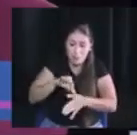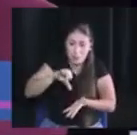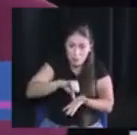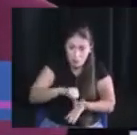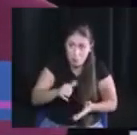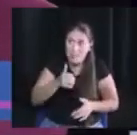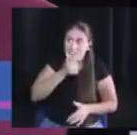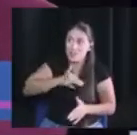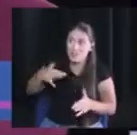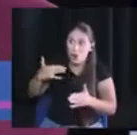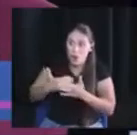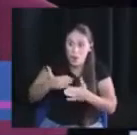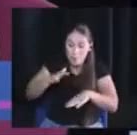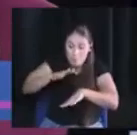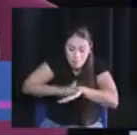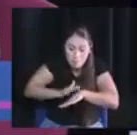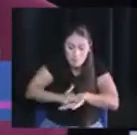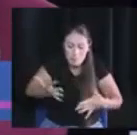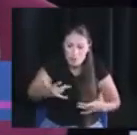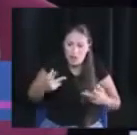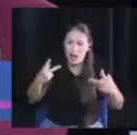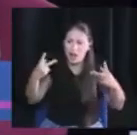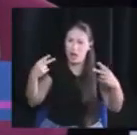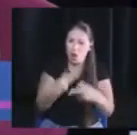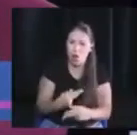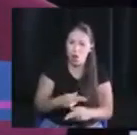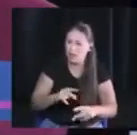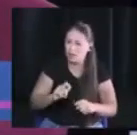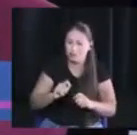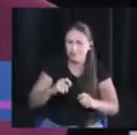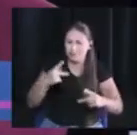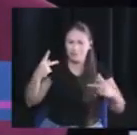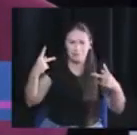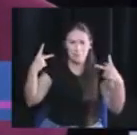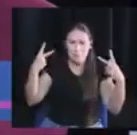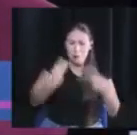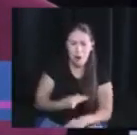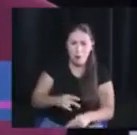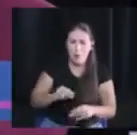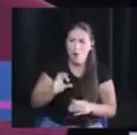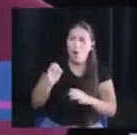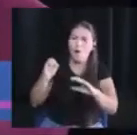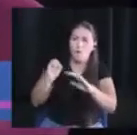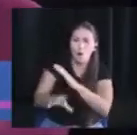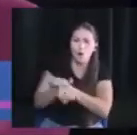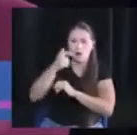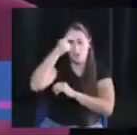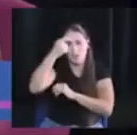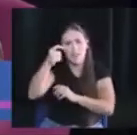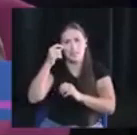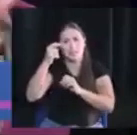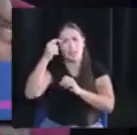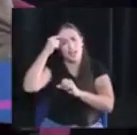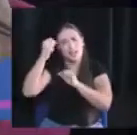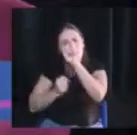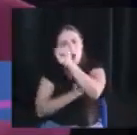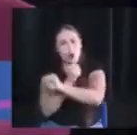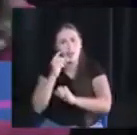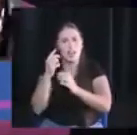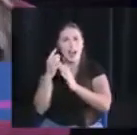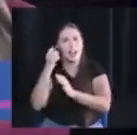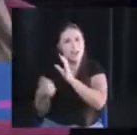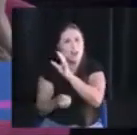y de la historia, recortar drásticamente los fondos para ciencia, tecnología,